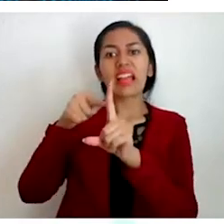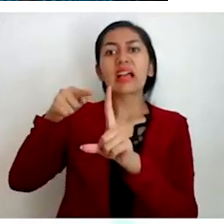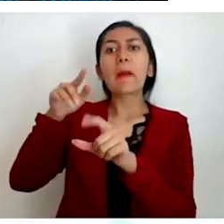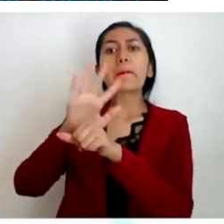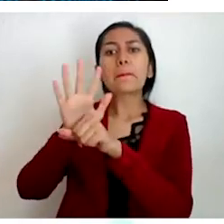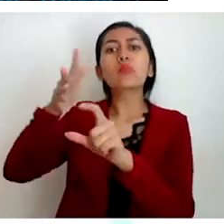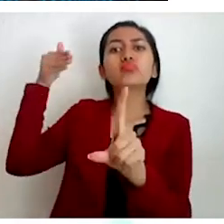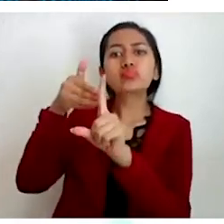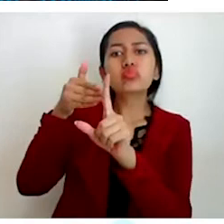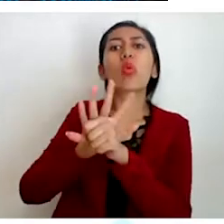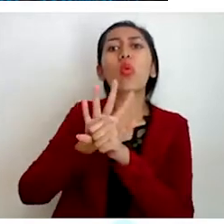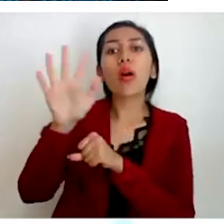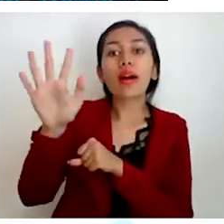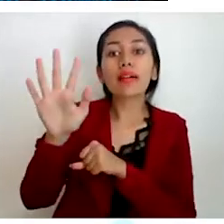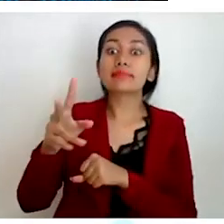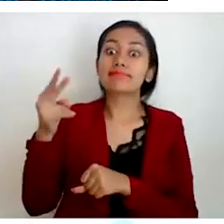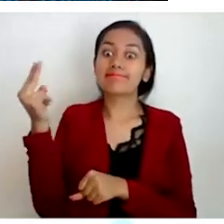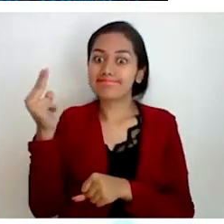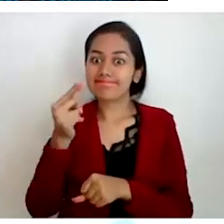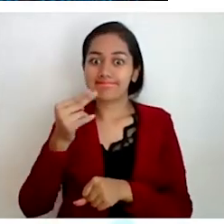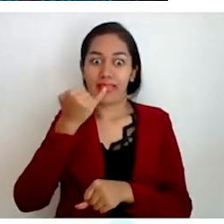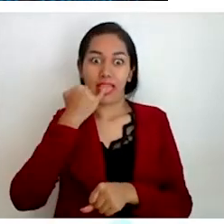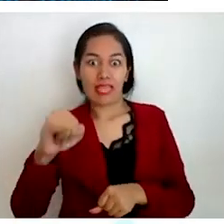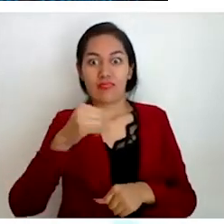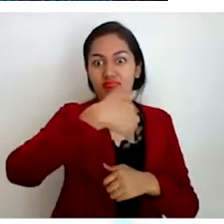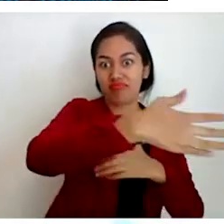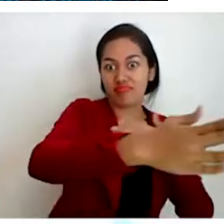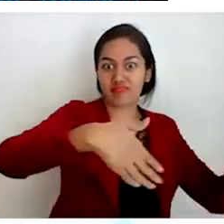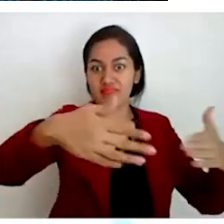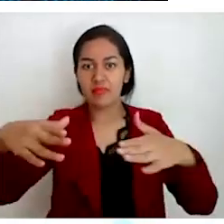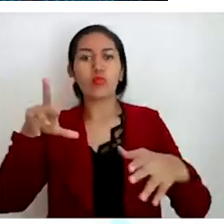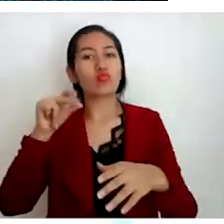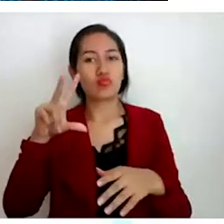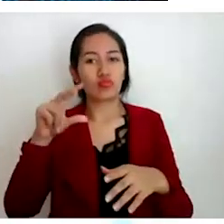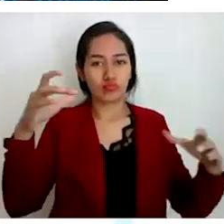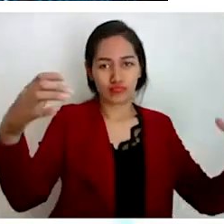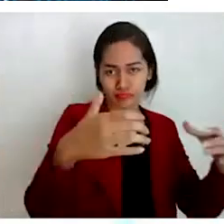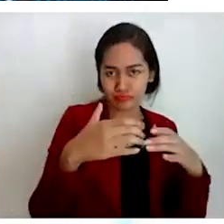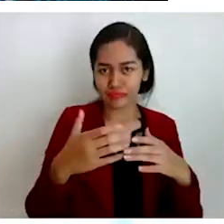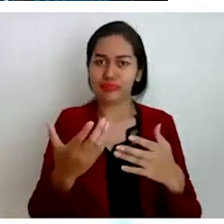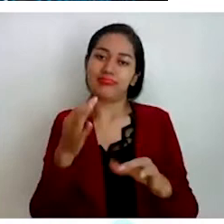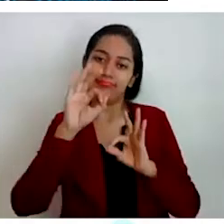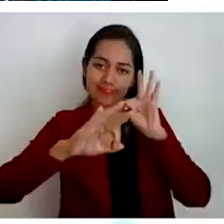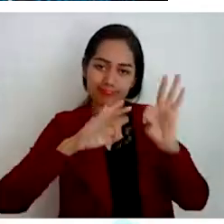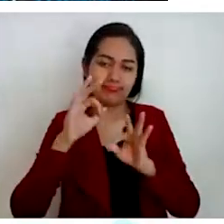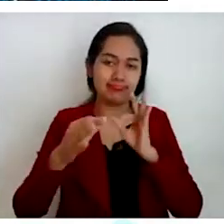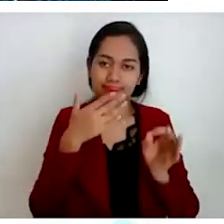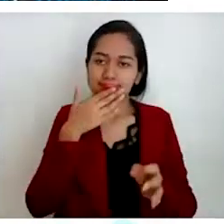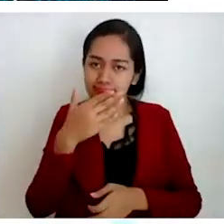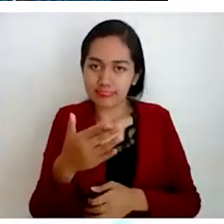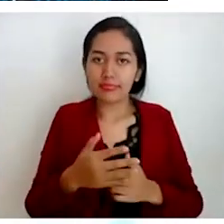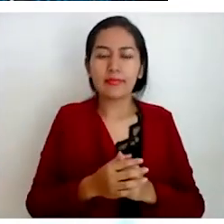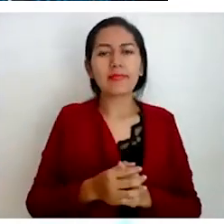ébola, hay una película española, se la recomiendo. No sé si está en acceso